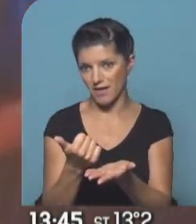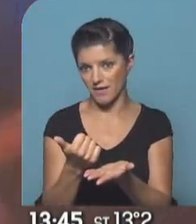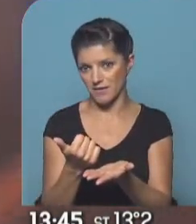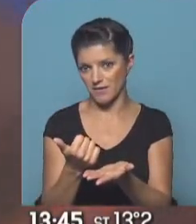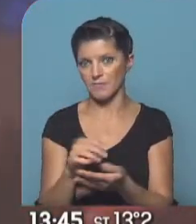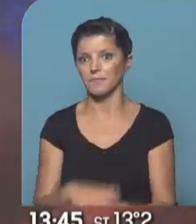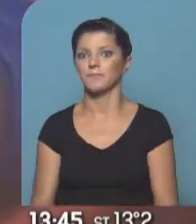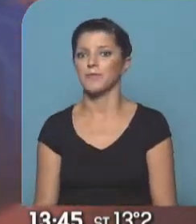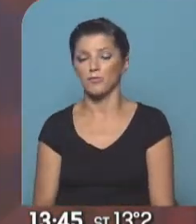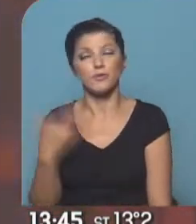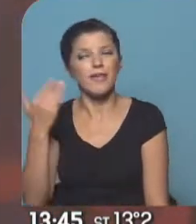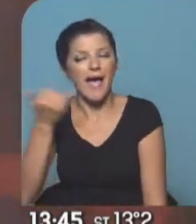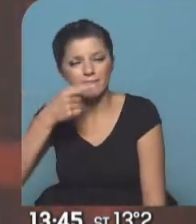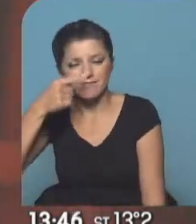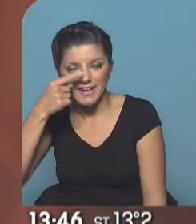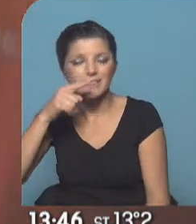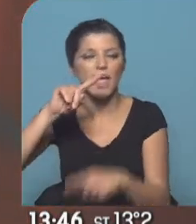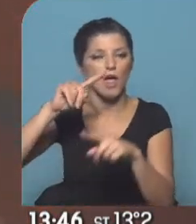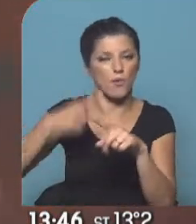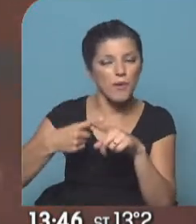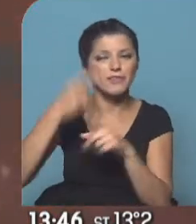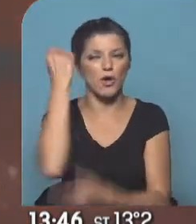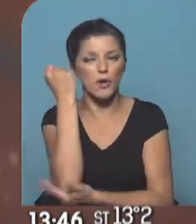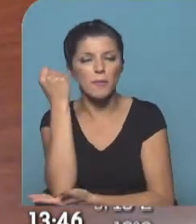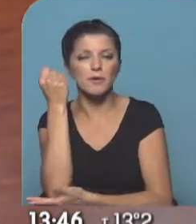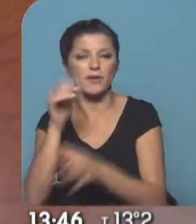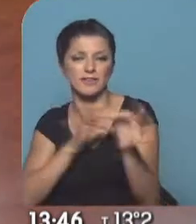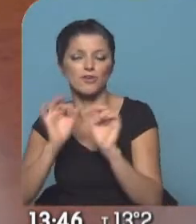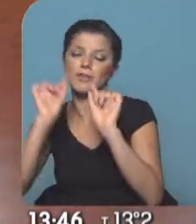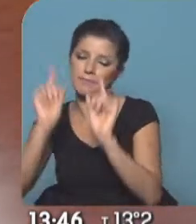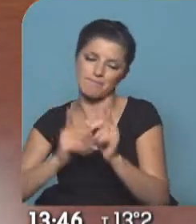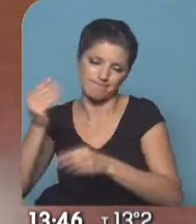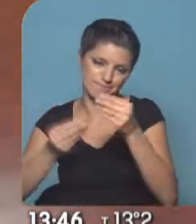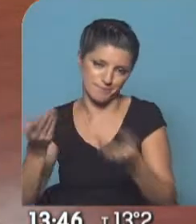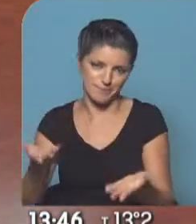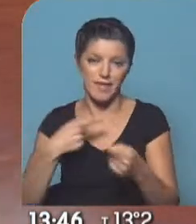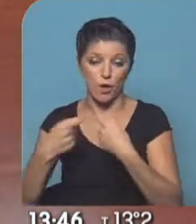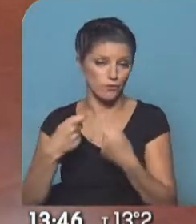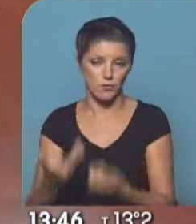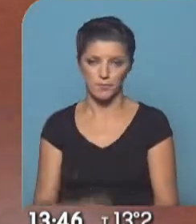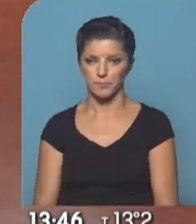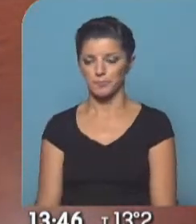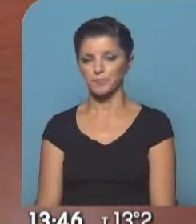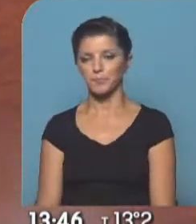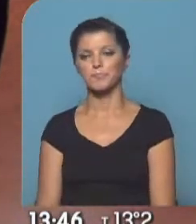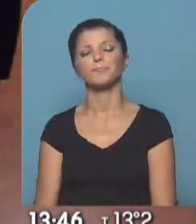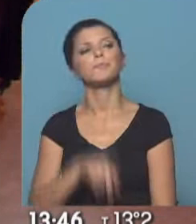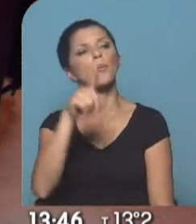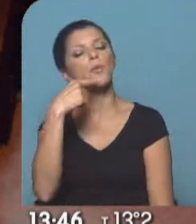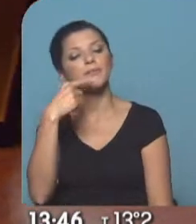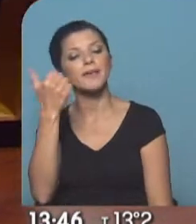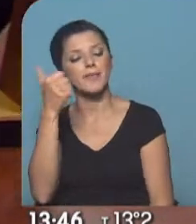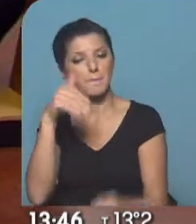que no solo hay un interés económico, político, estratégico, sino también un interés financiero. Claro, lo que pasa es que al mismo tiempo vos mencionabas los 6 millones